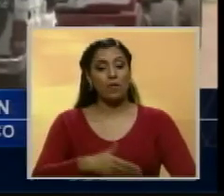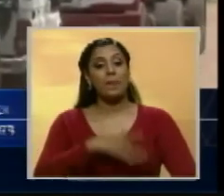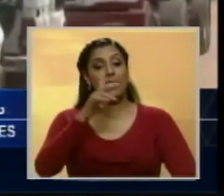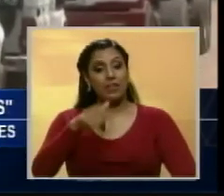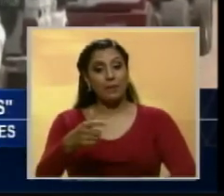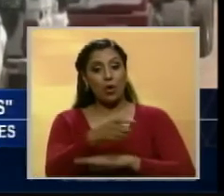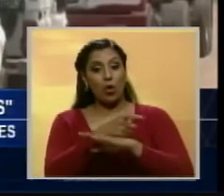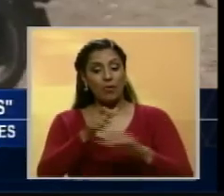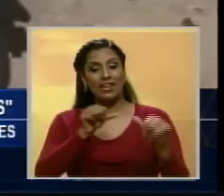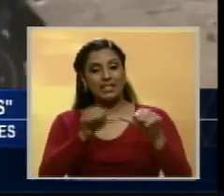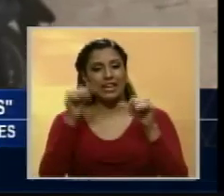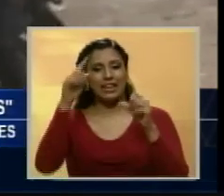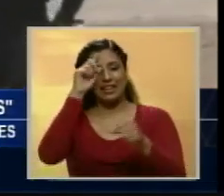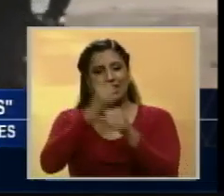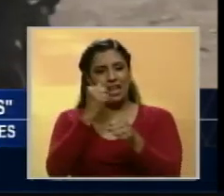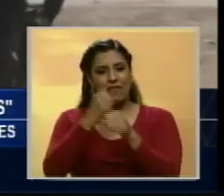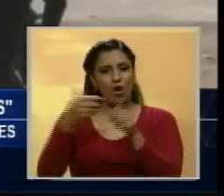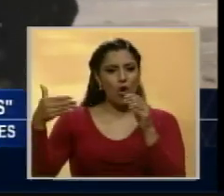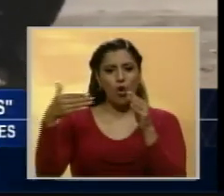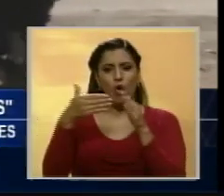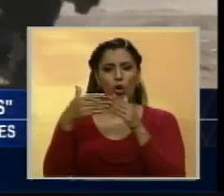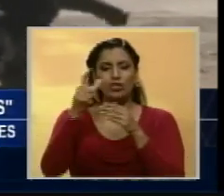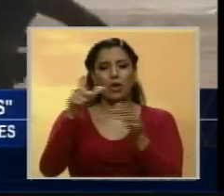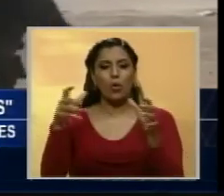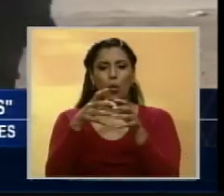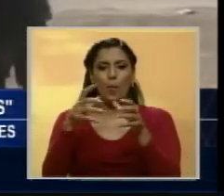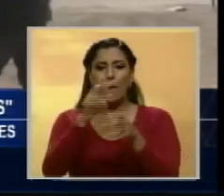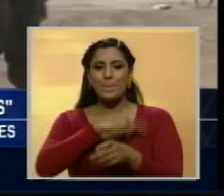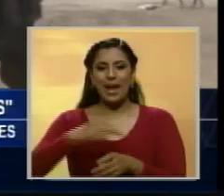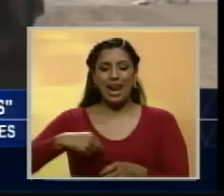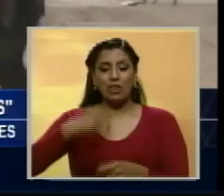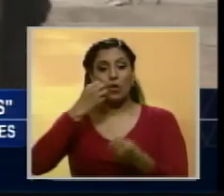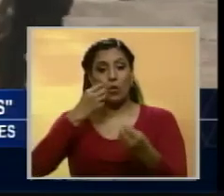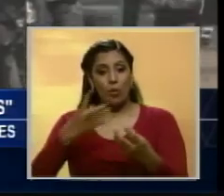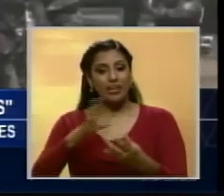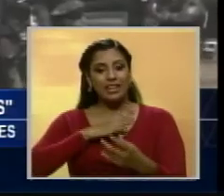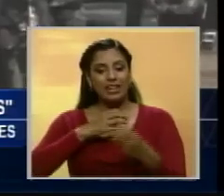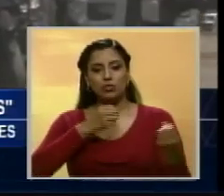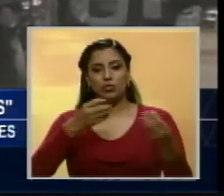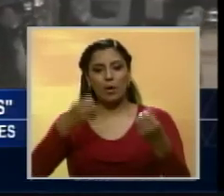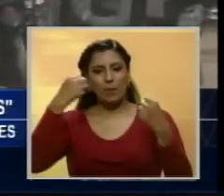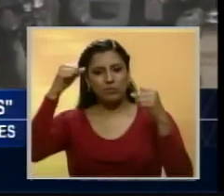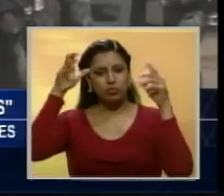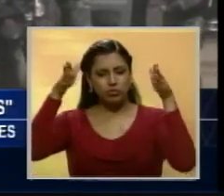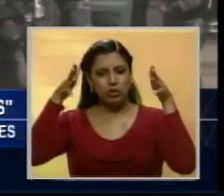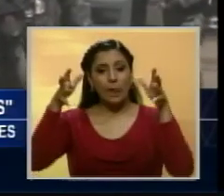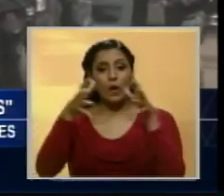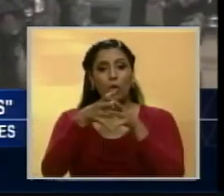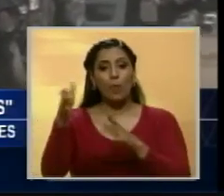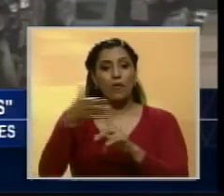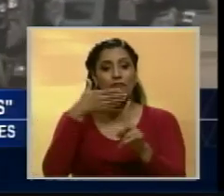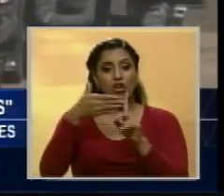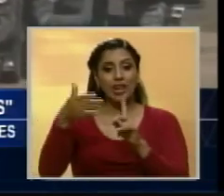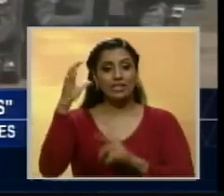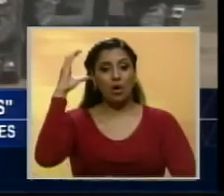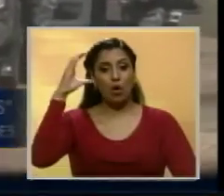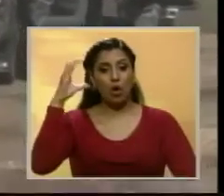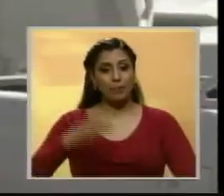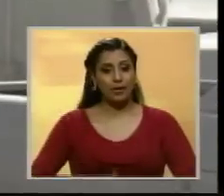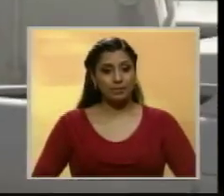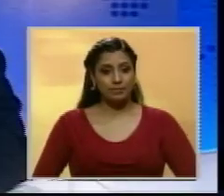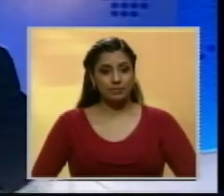gobernador aseguró que continuarán las operaciones contra estas bandas, las cuales afirma están siendo entrenadas y promovidas por grupos violentos